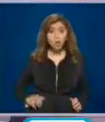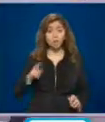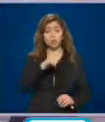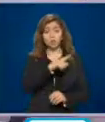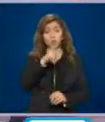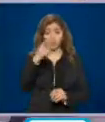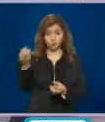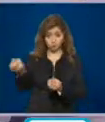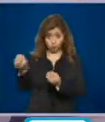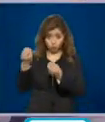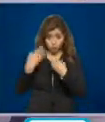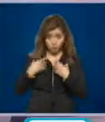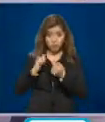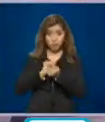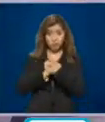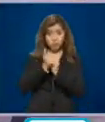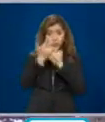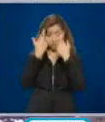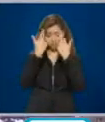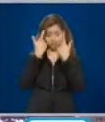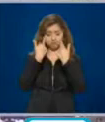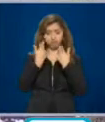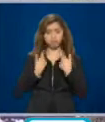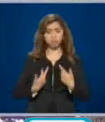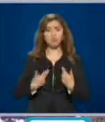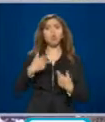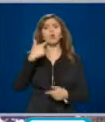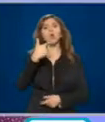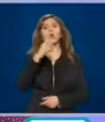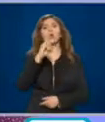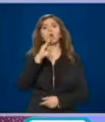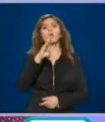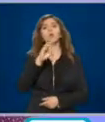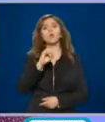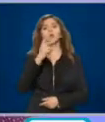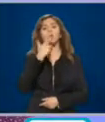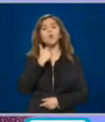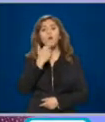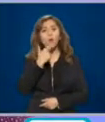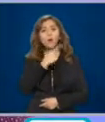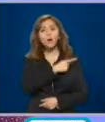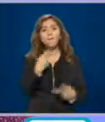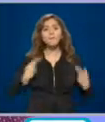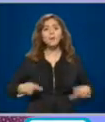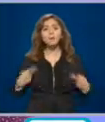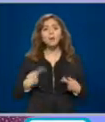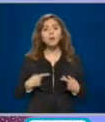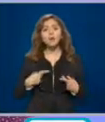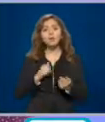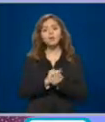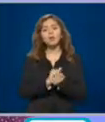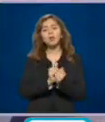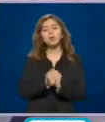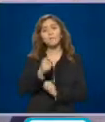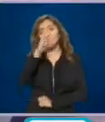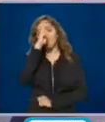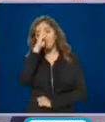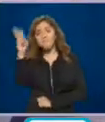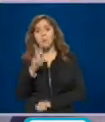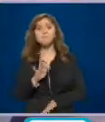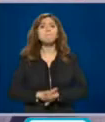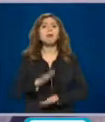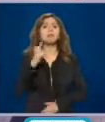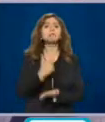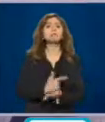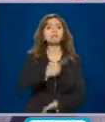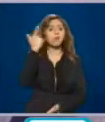del donante que destruya los glóbulos rojos del receptor de la sangre. ¿sí? O sea, empeoraría la Exacta- situación.